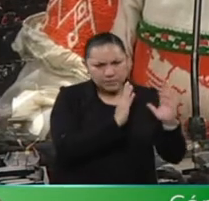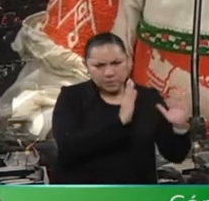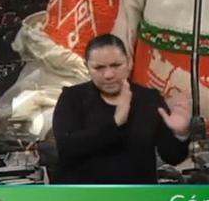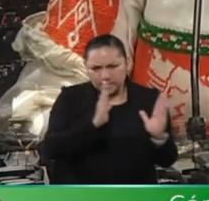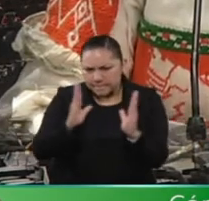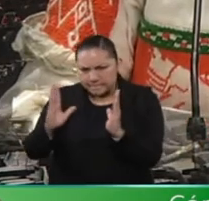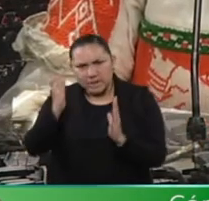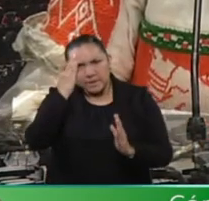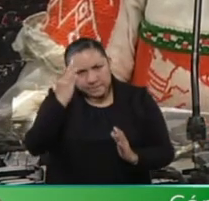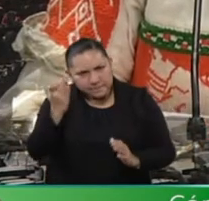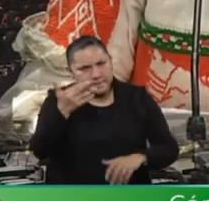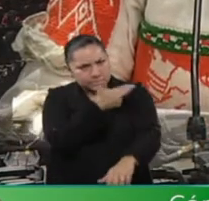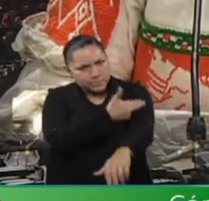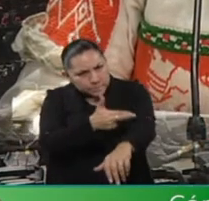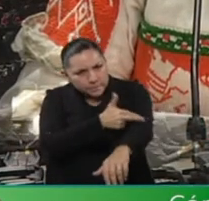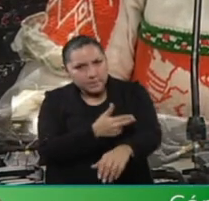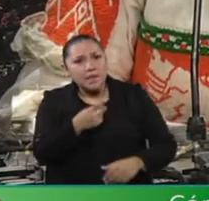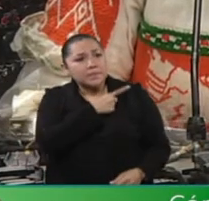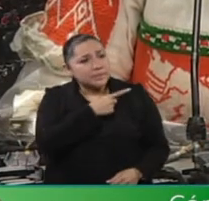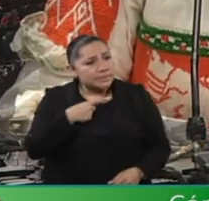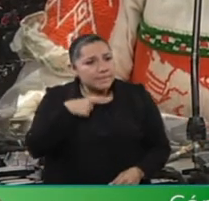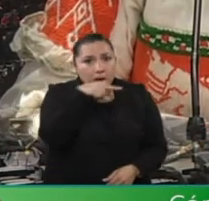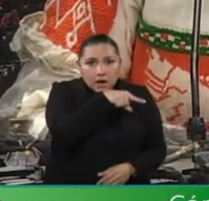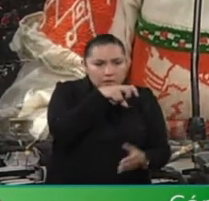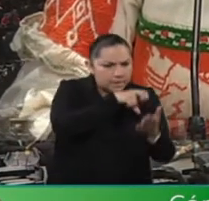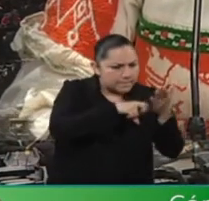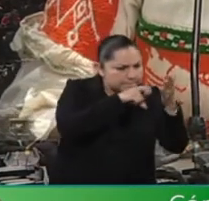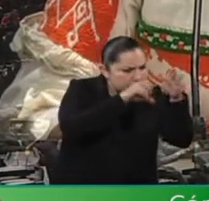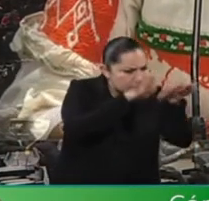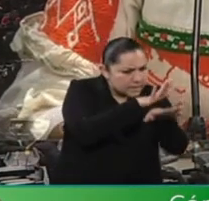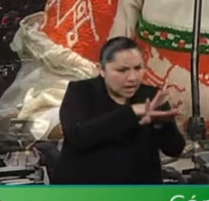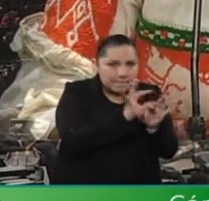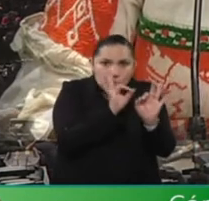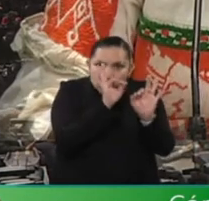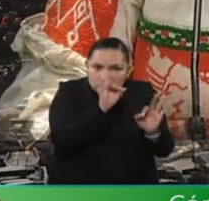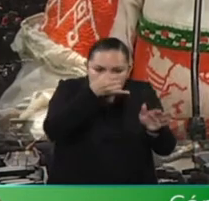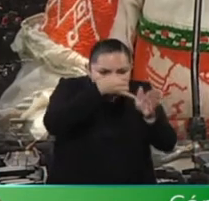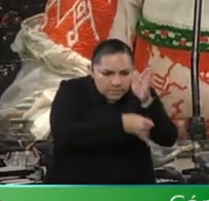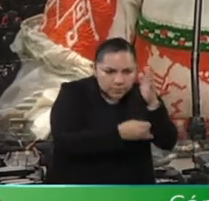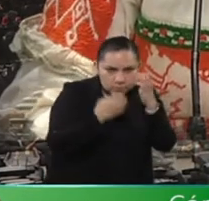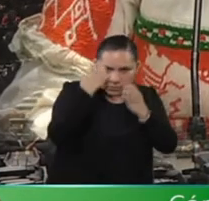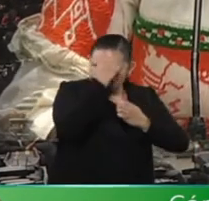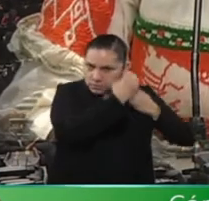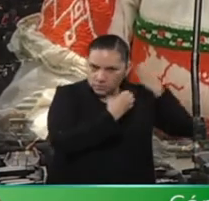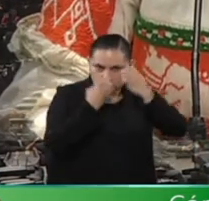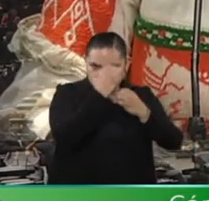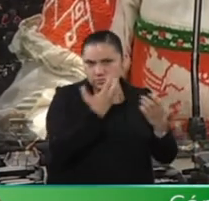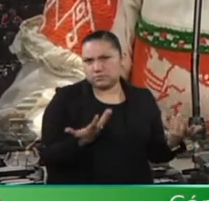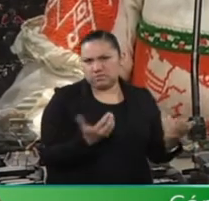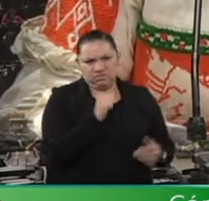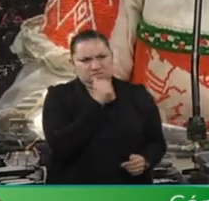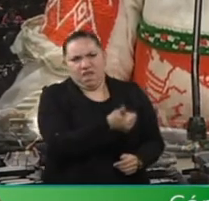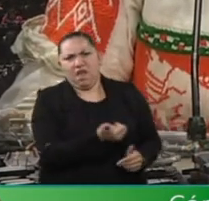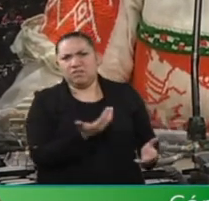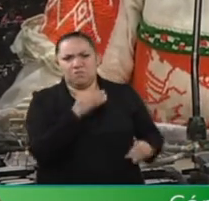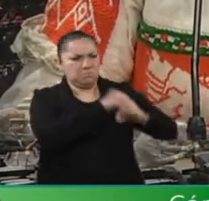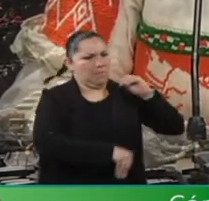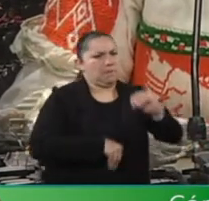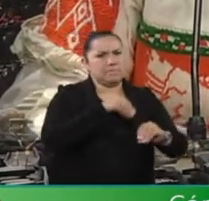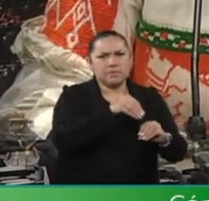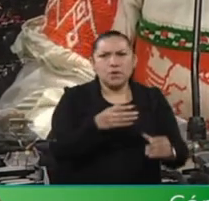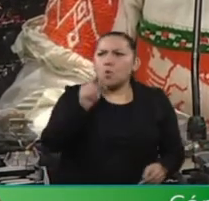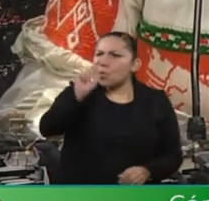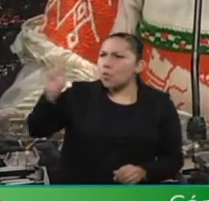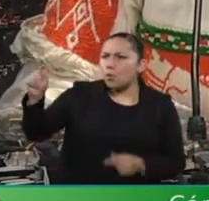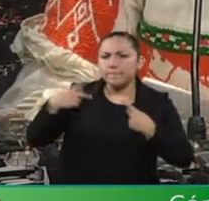las reformas sin analizarlas de manera rigurosa, cuando no se escucha a los expertos, a los académicos y a las organizaciones